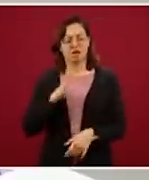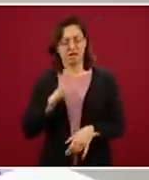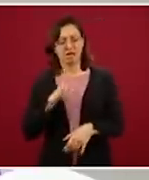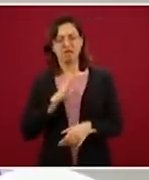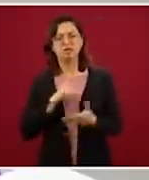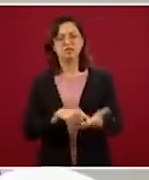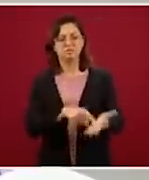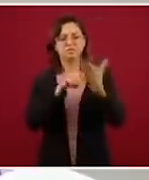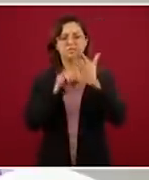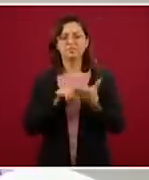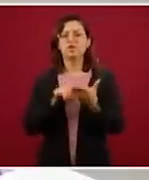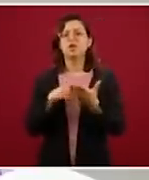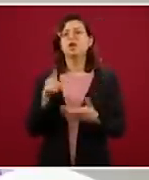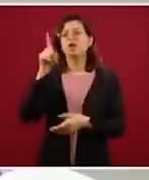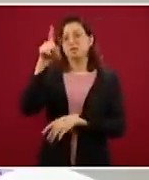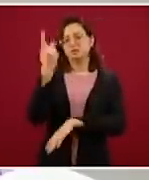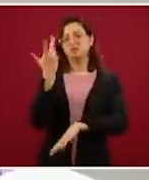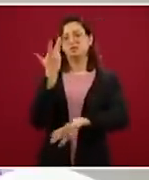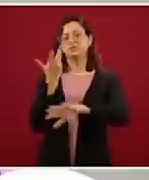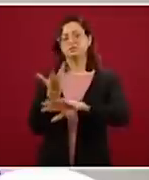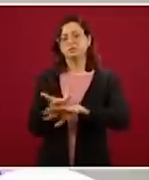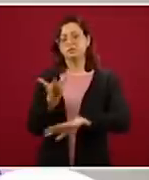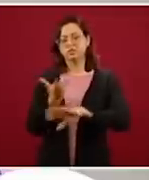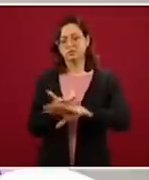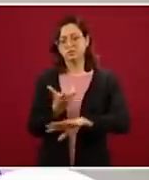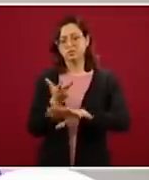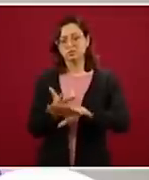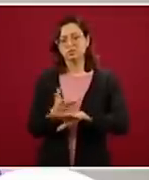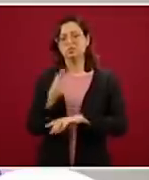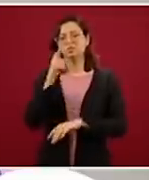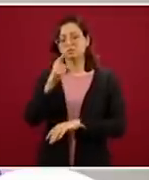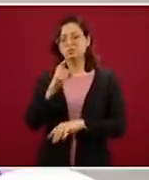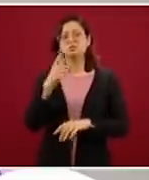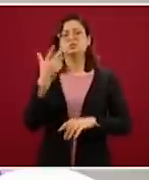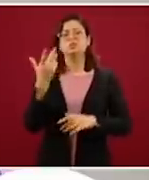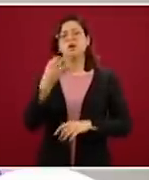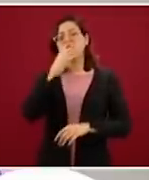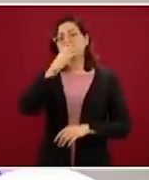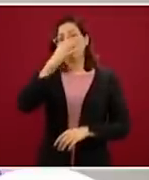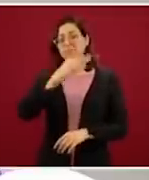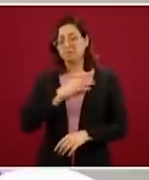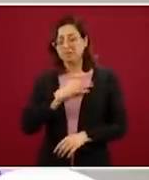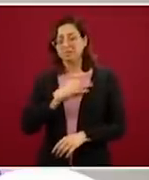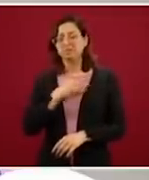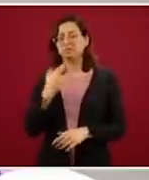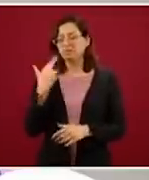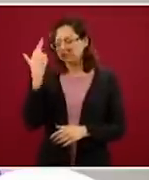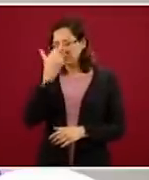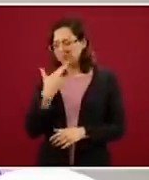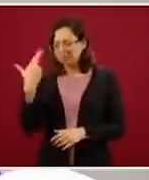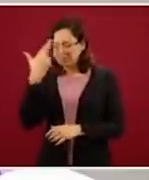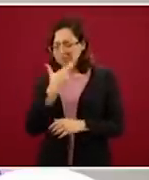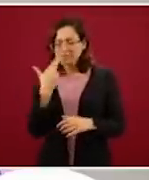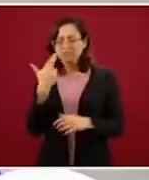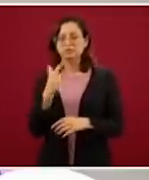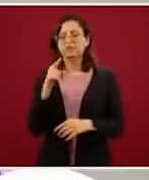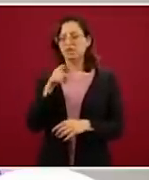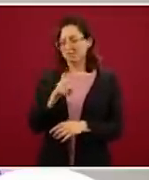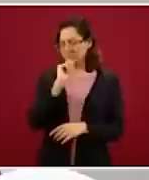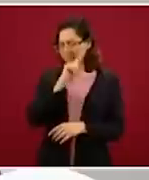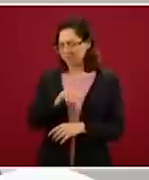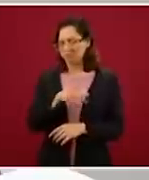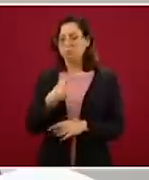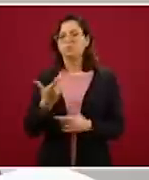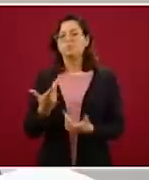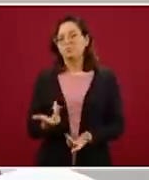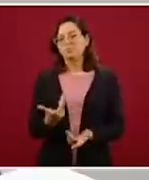de agencias, una agencia norteamericana hace varios meses para revisar la operación financiera de Genaro García Luna.